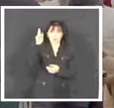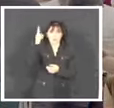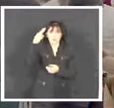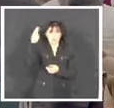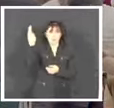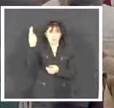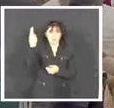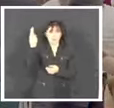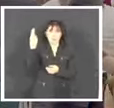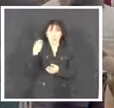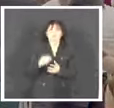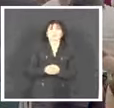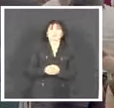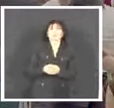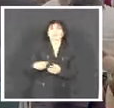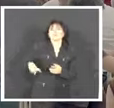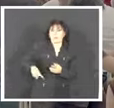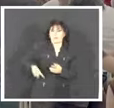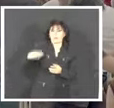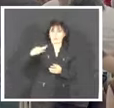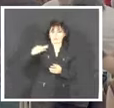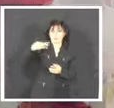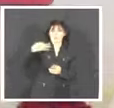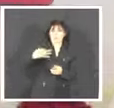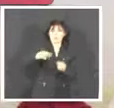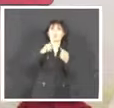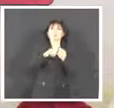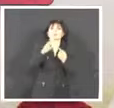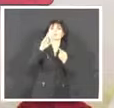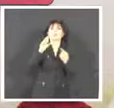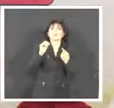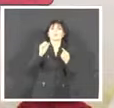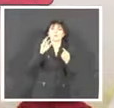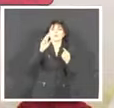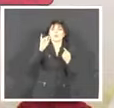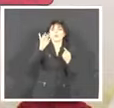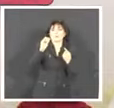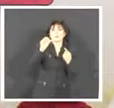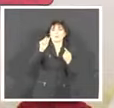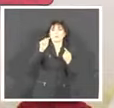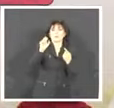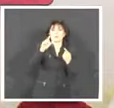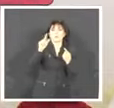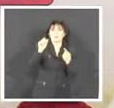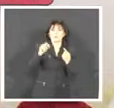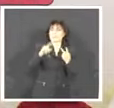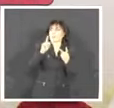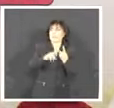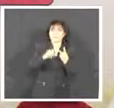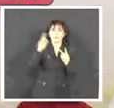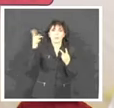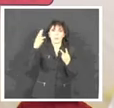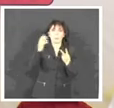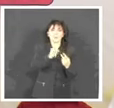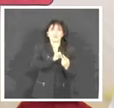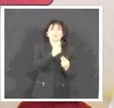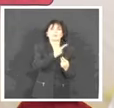Dos universidades públicas. La Rosario Castellanos y la Universidad de la Salud,